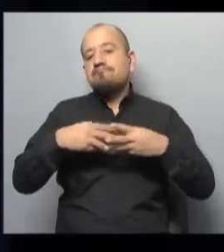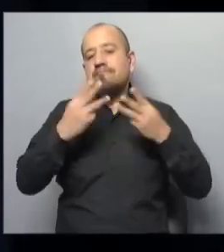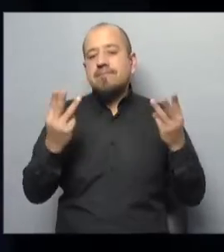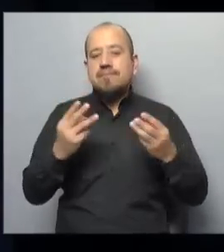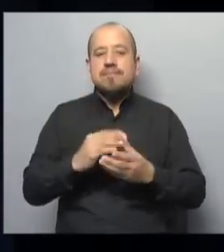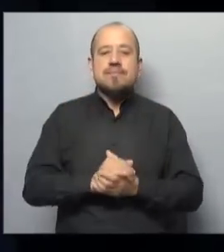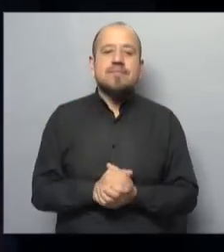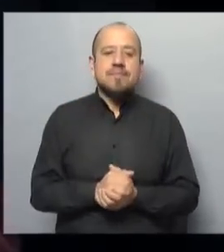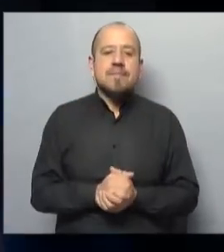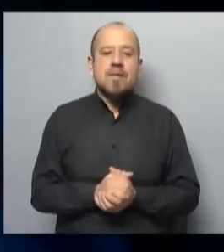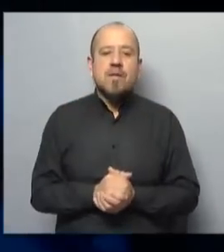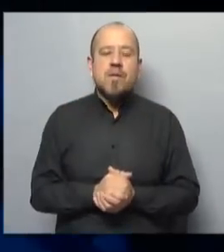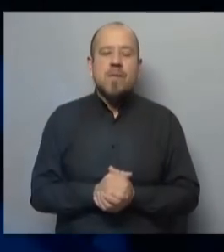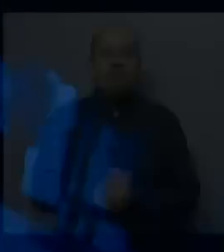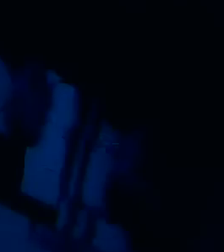venimos